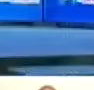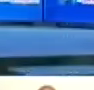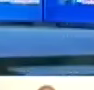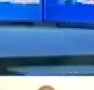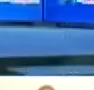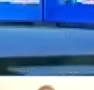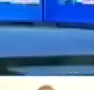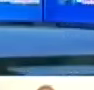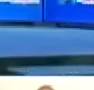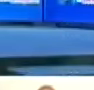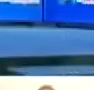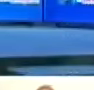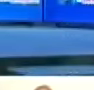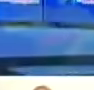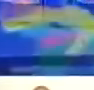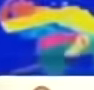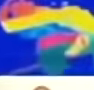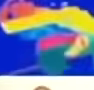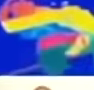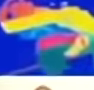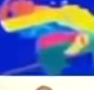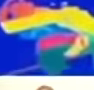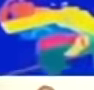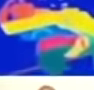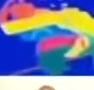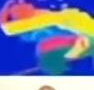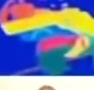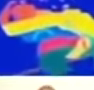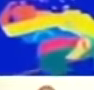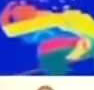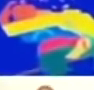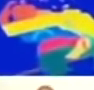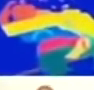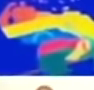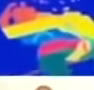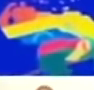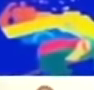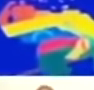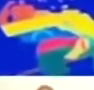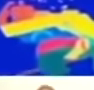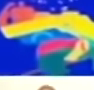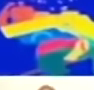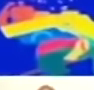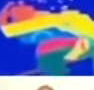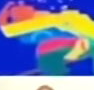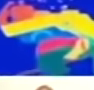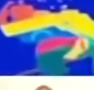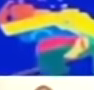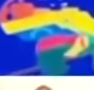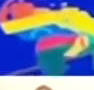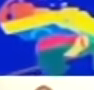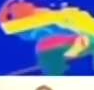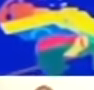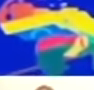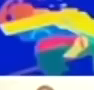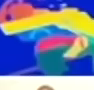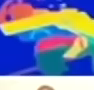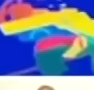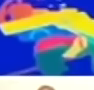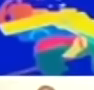Y a Omar Acedo, ¿vale? Que compuso esa canción tan contagiosa. Y a todos los